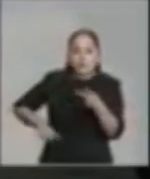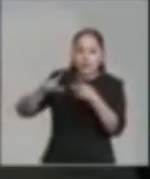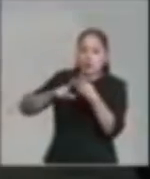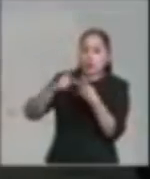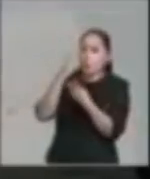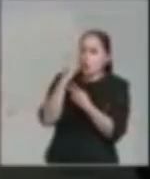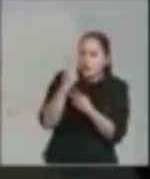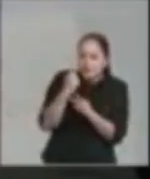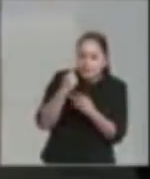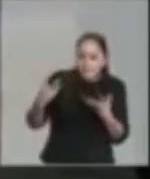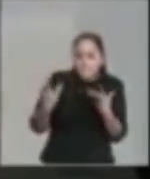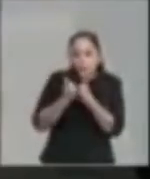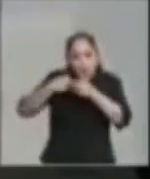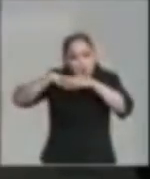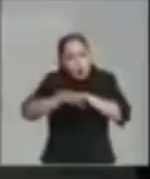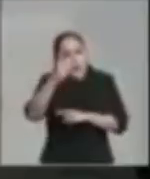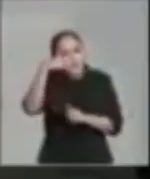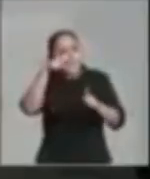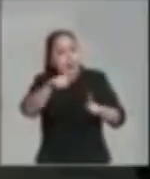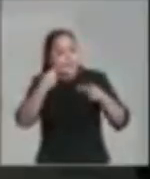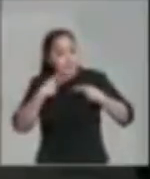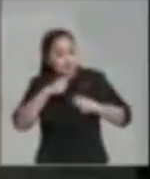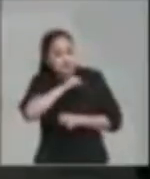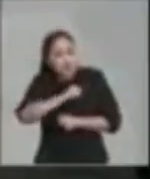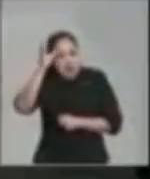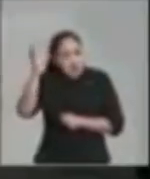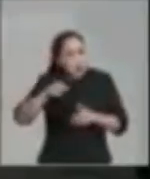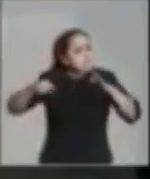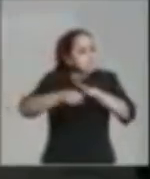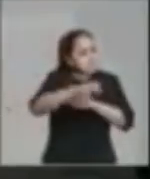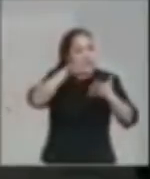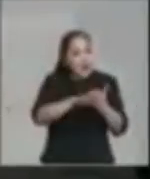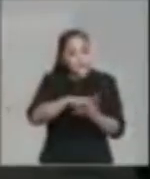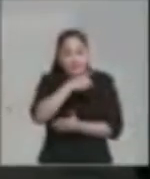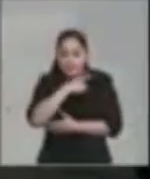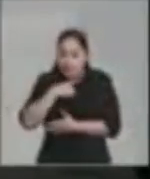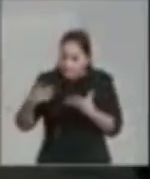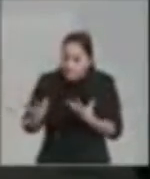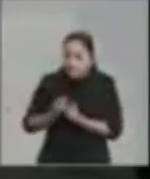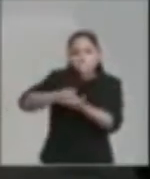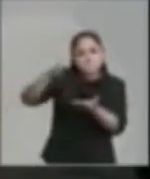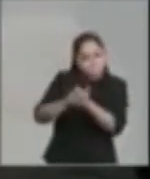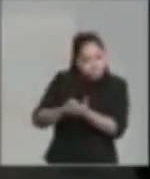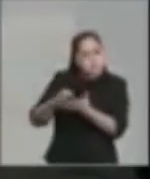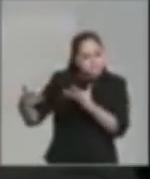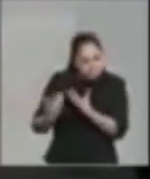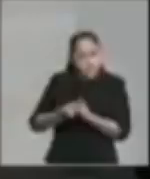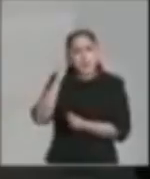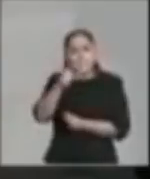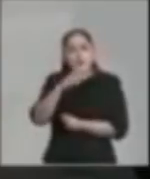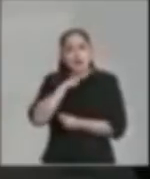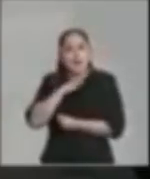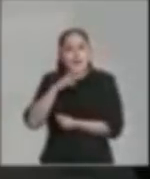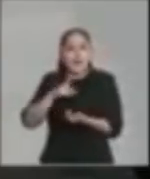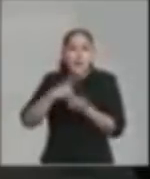pública, porque se fueron los delincuentes a la cárcel. Sí, tenemos que intervenir con valentía, con valores, porque intervino también